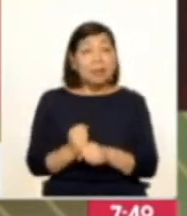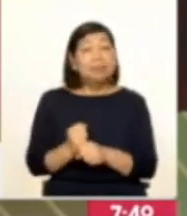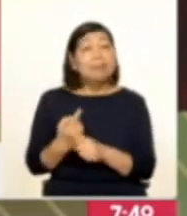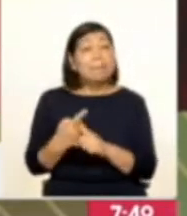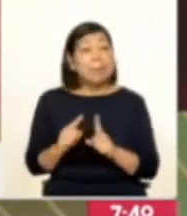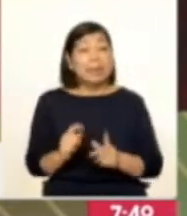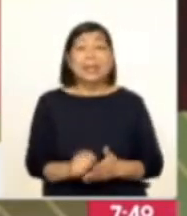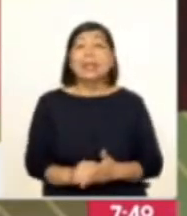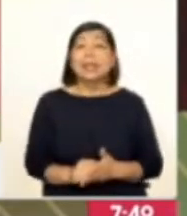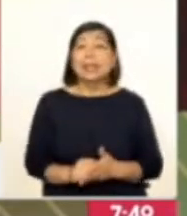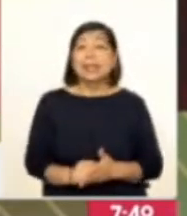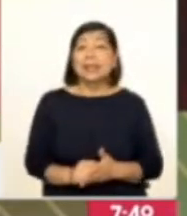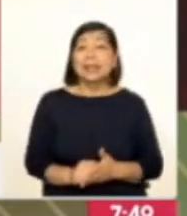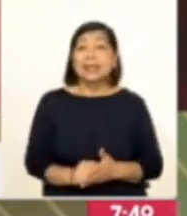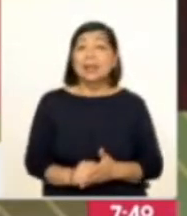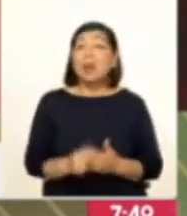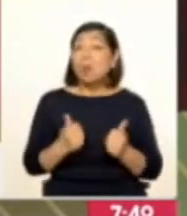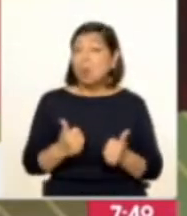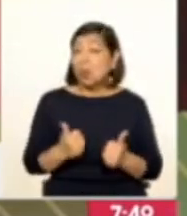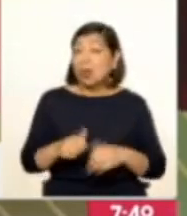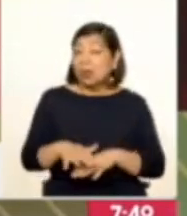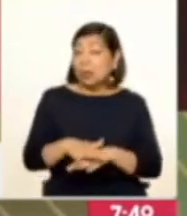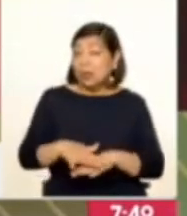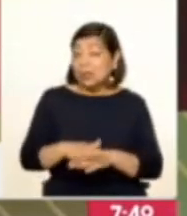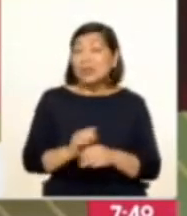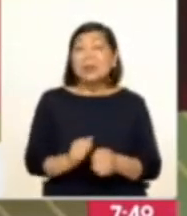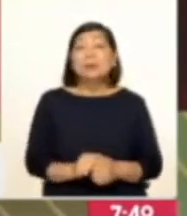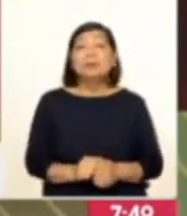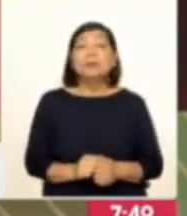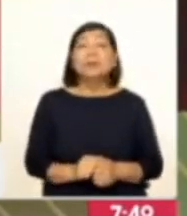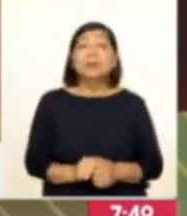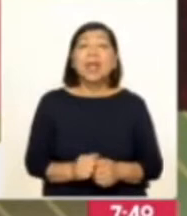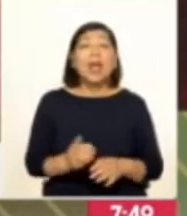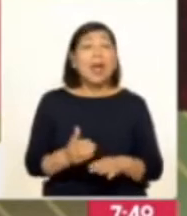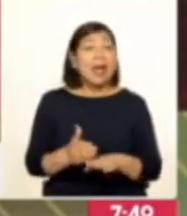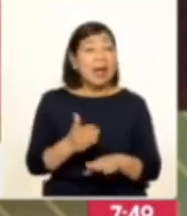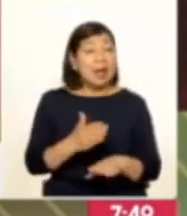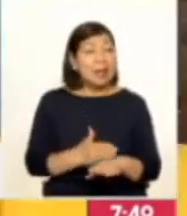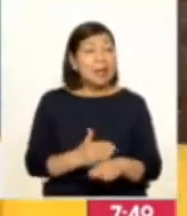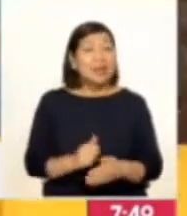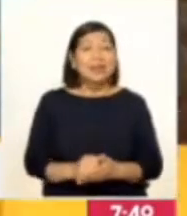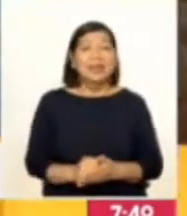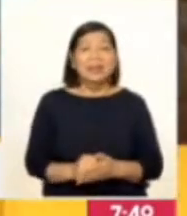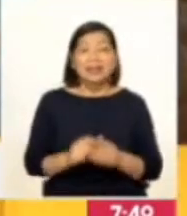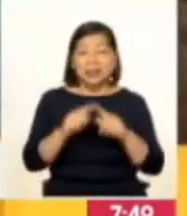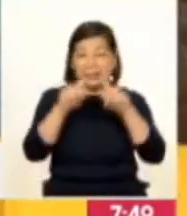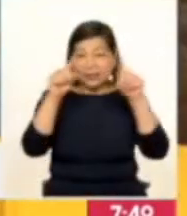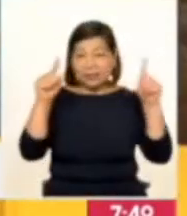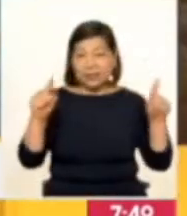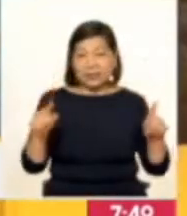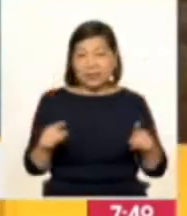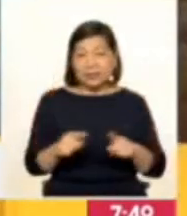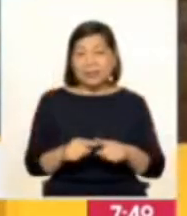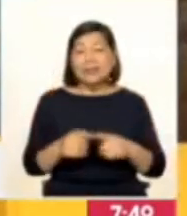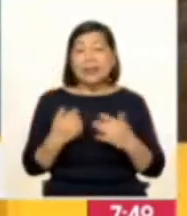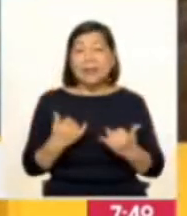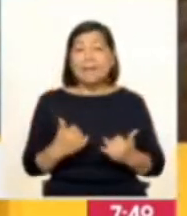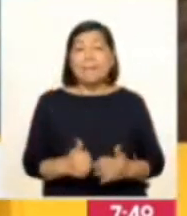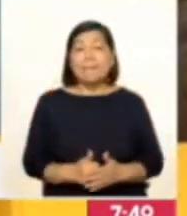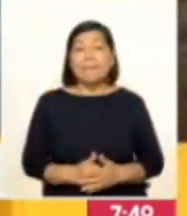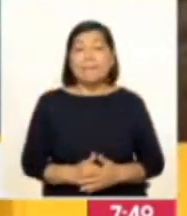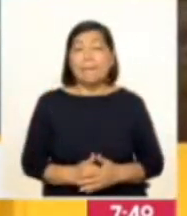capacidades de una buena gestión pública correcto antes de revisar preparen por favor los cuadros para para la parte final de la